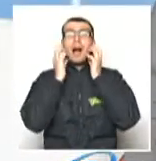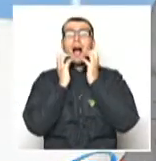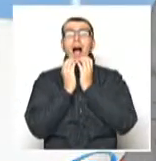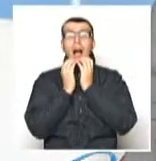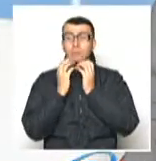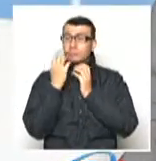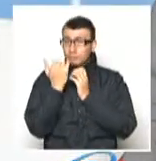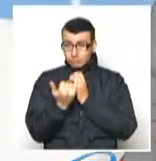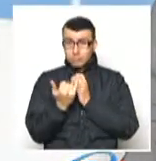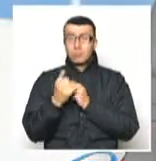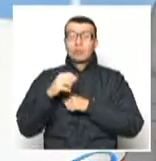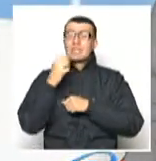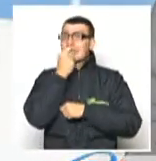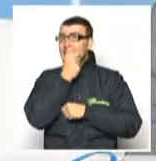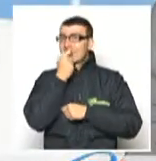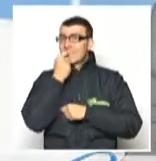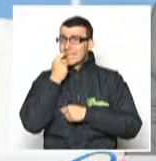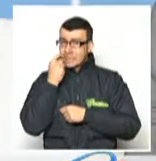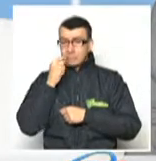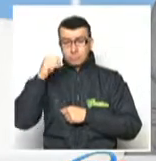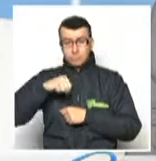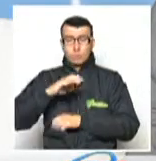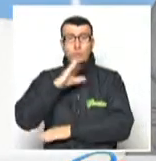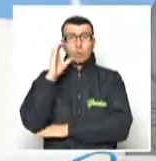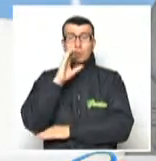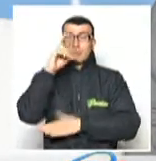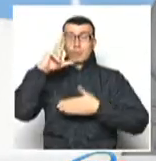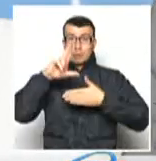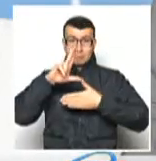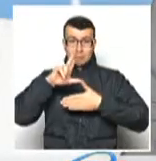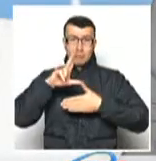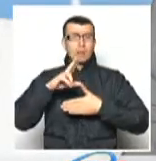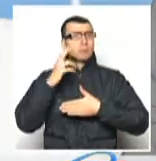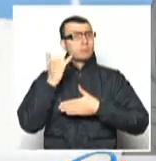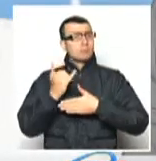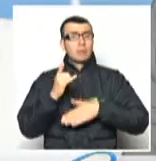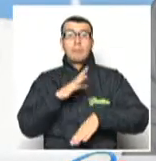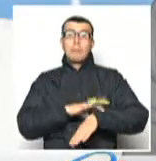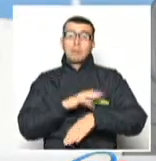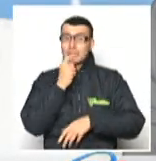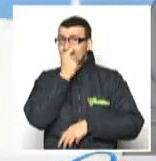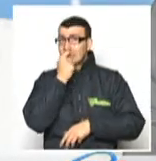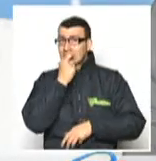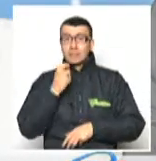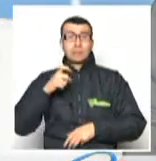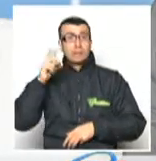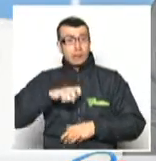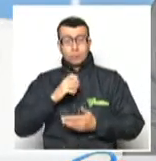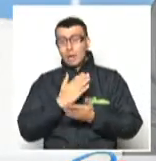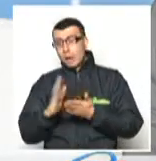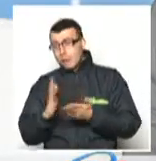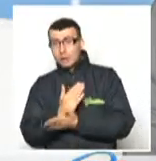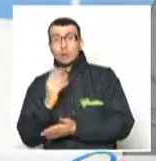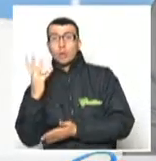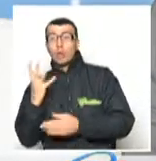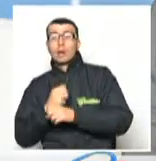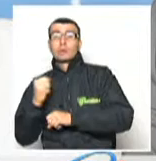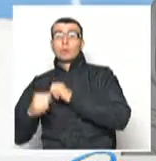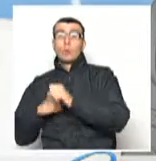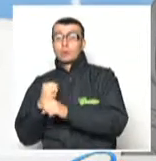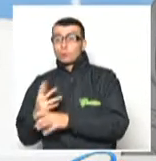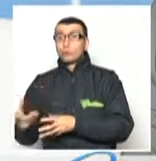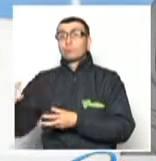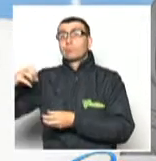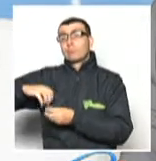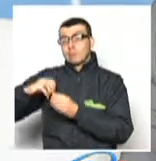somos odontólogos, en Colombia y en Latinoamérica somos odontólogos, que nos toca estudiar aparte 4 años más de especialidad.